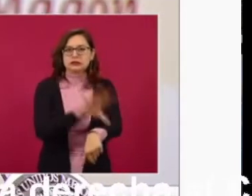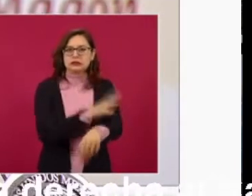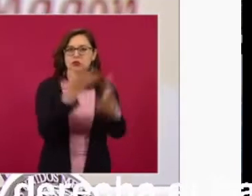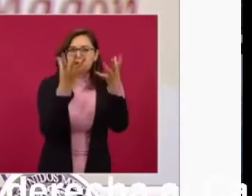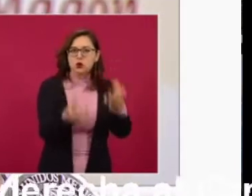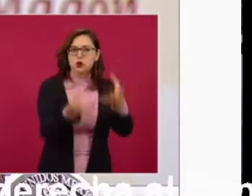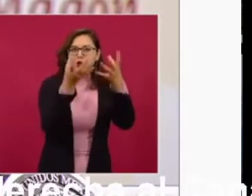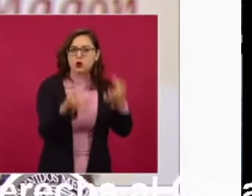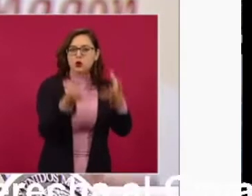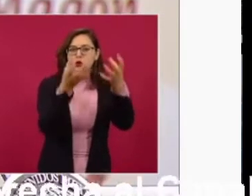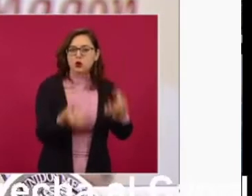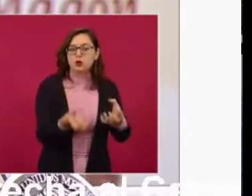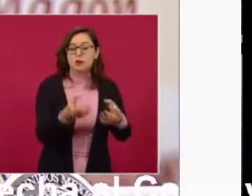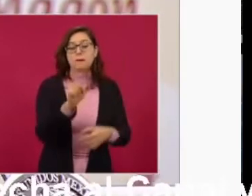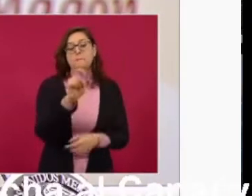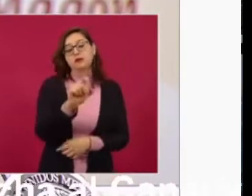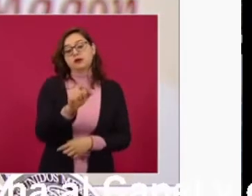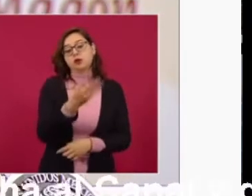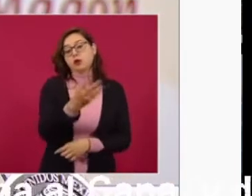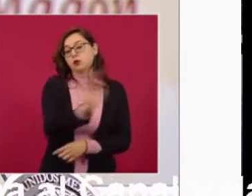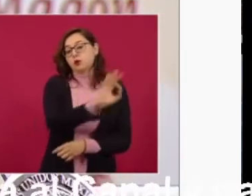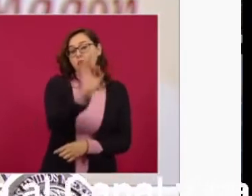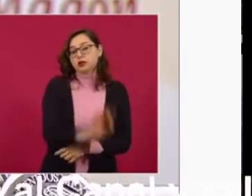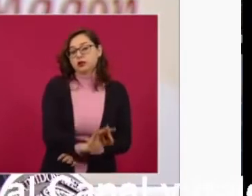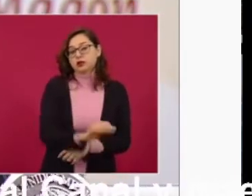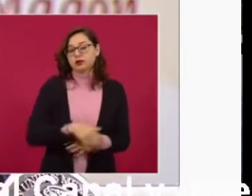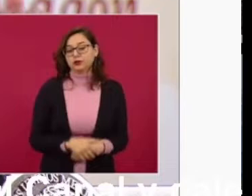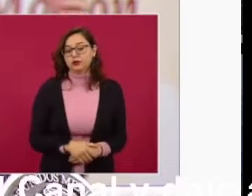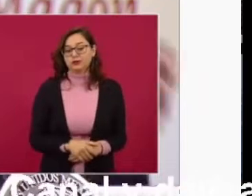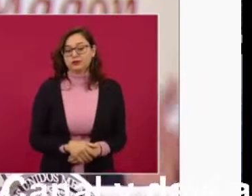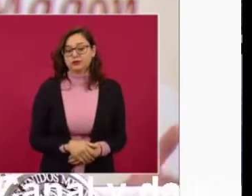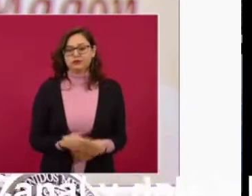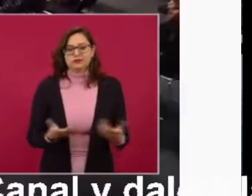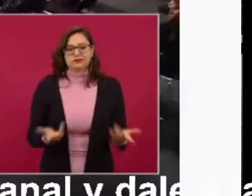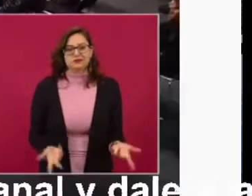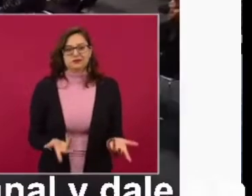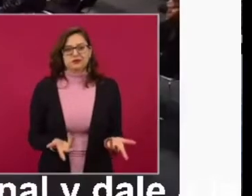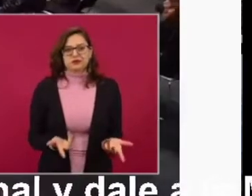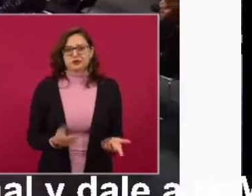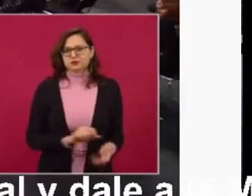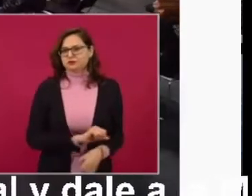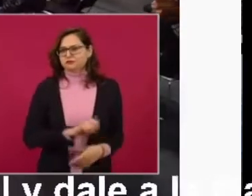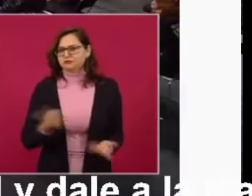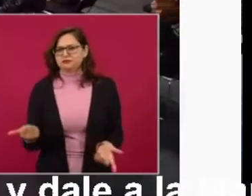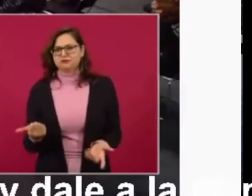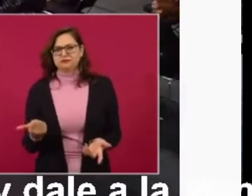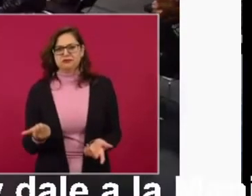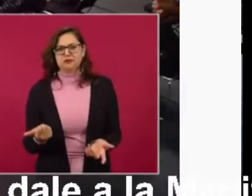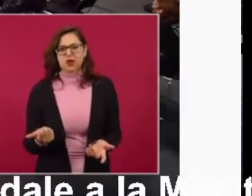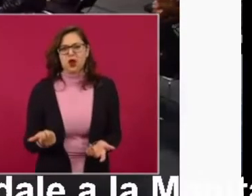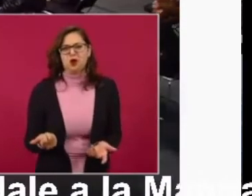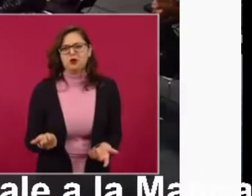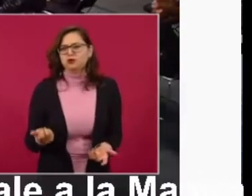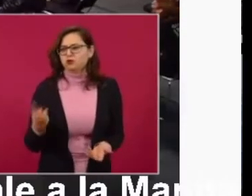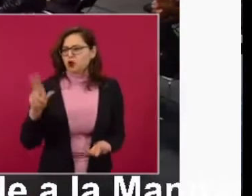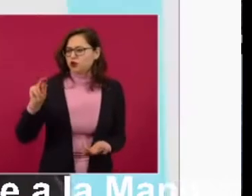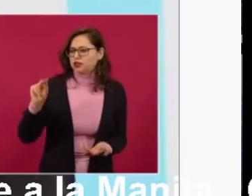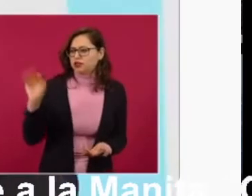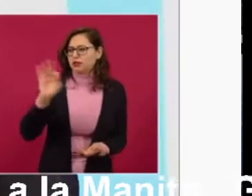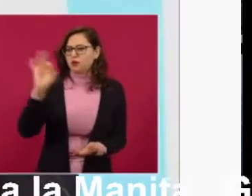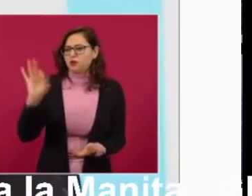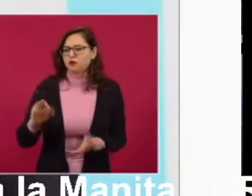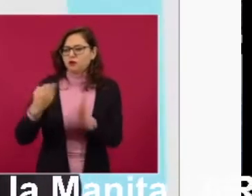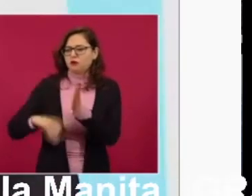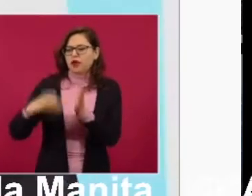quienes se imaginan ustedes que cubre el resto del tiempo porque los autos ni los